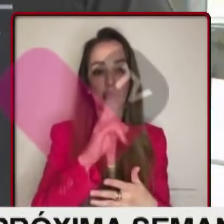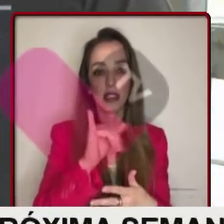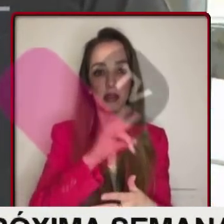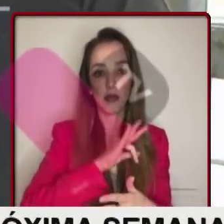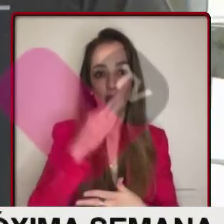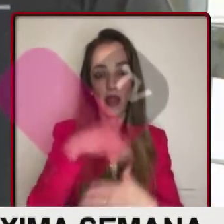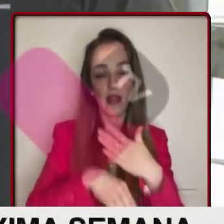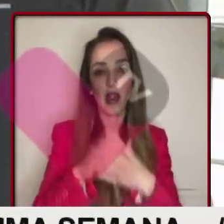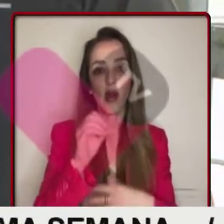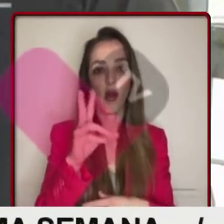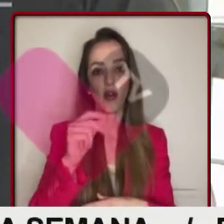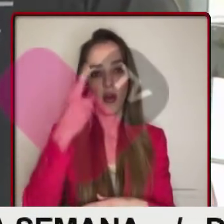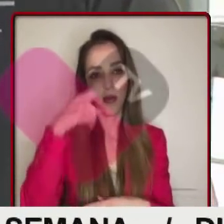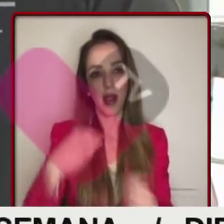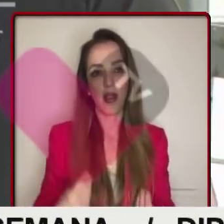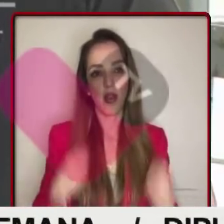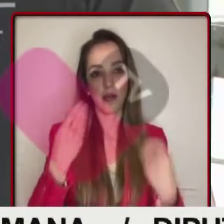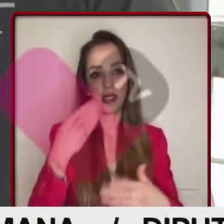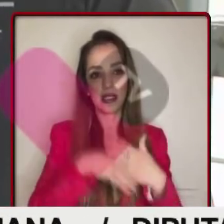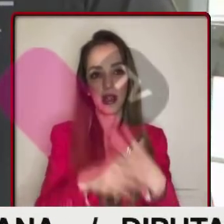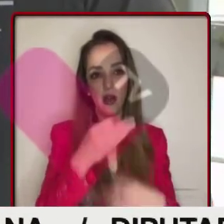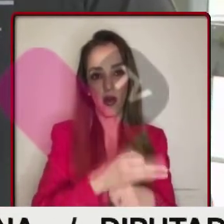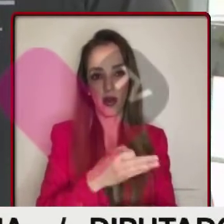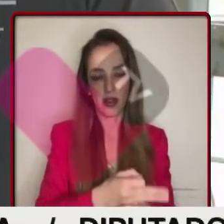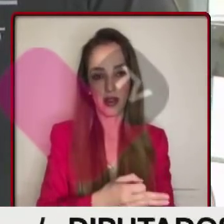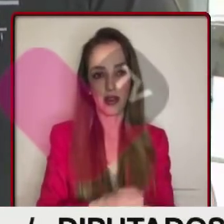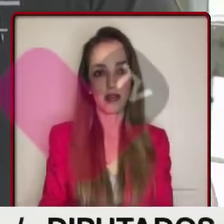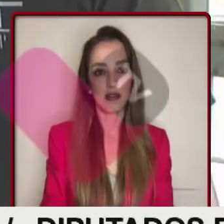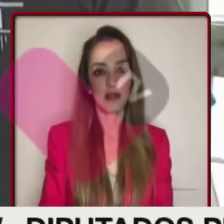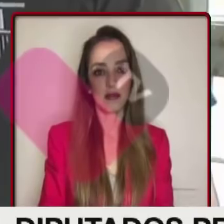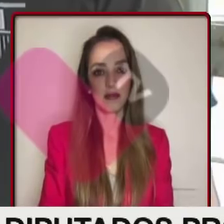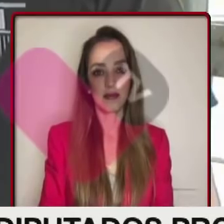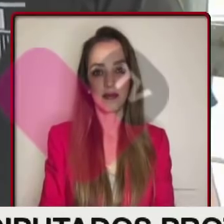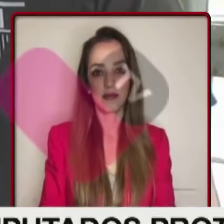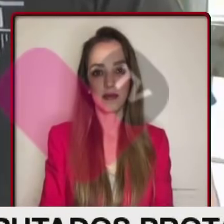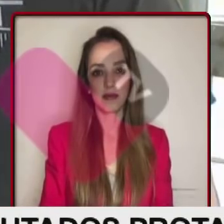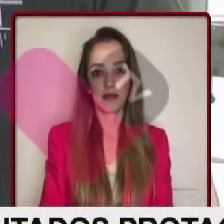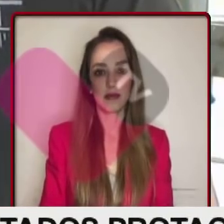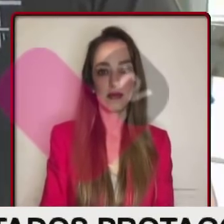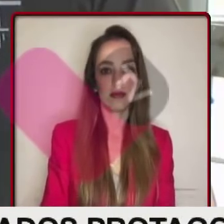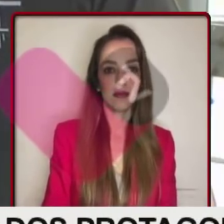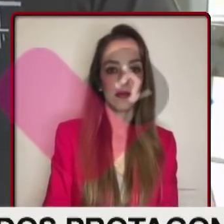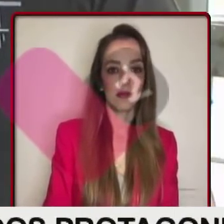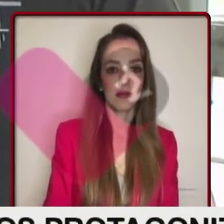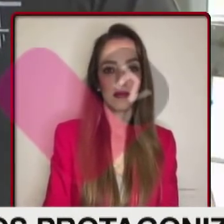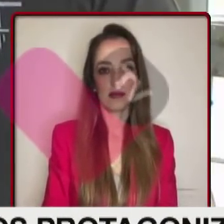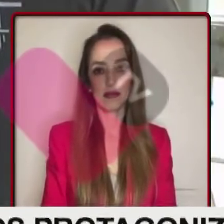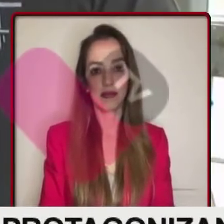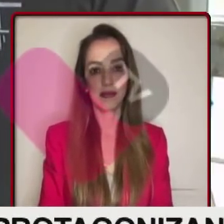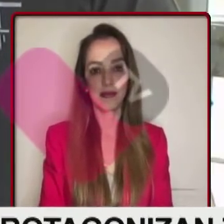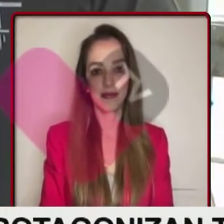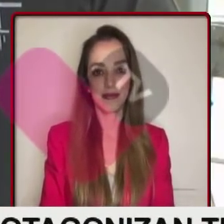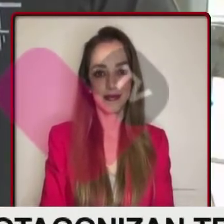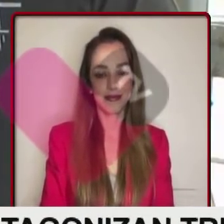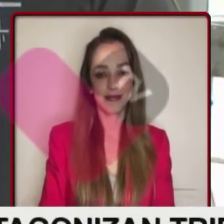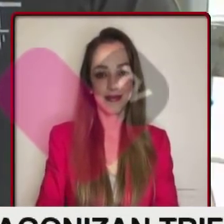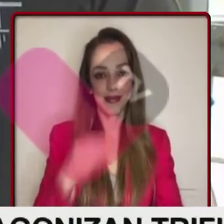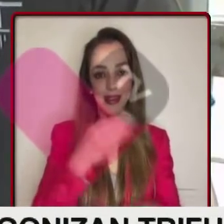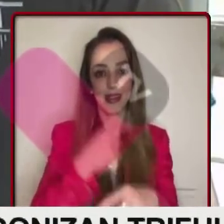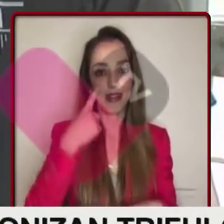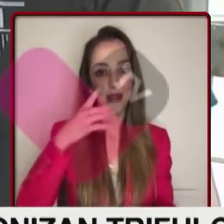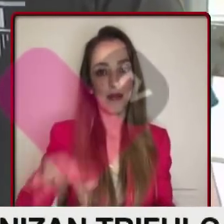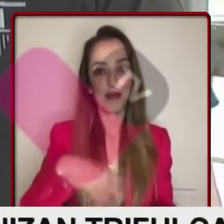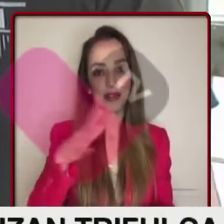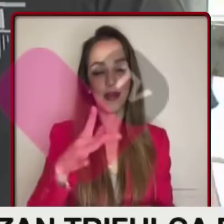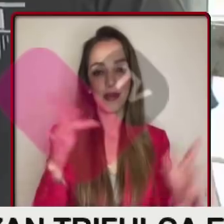a su domicilio en este momento. Justamente, Yadna, buscamos el contacto, sí, de la